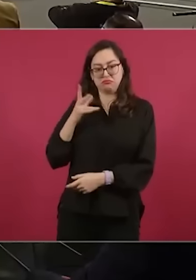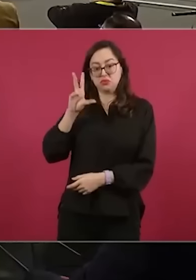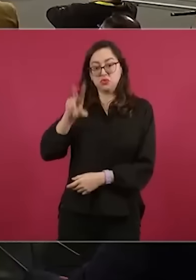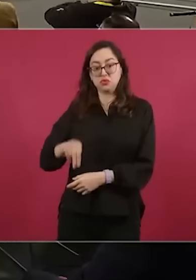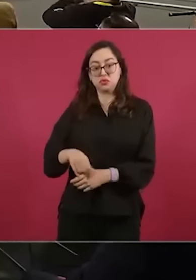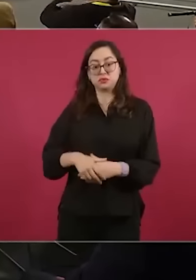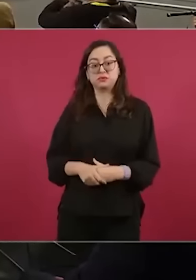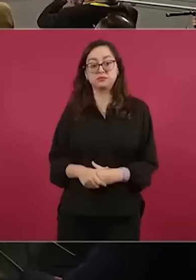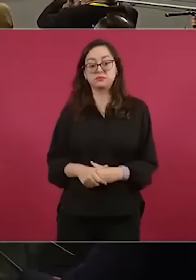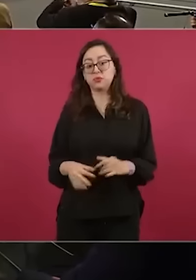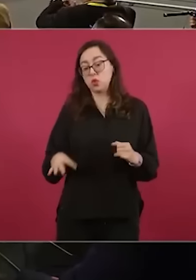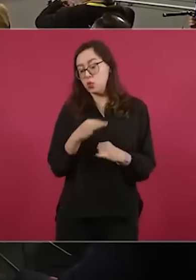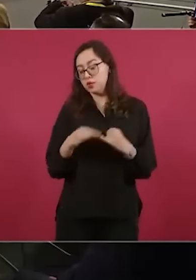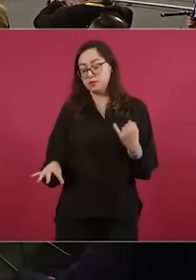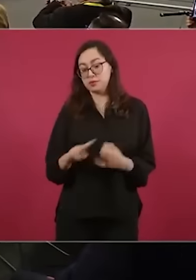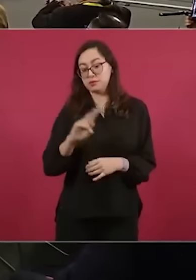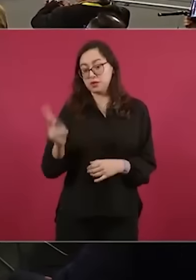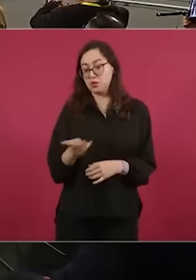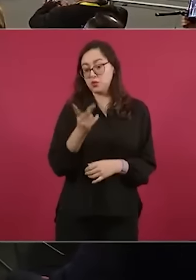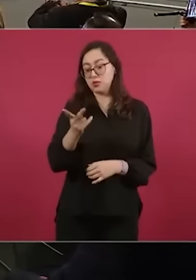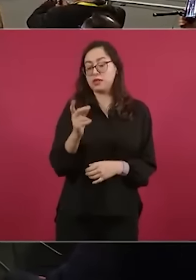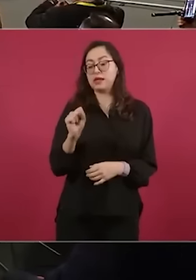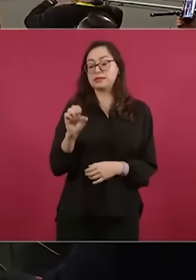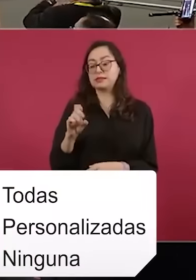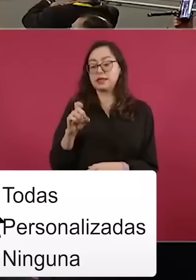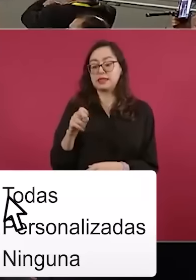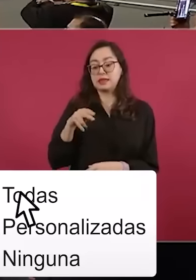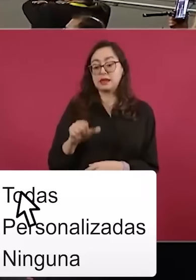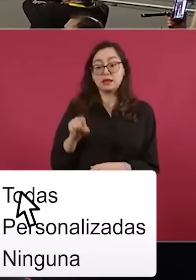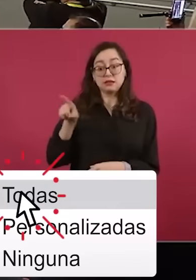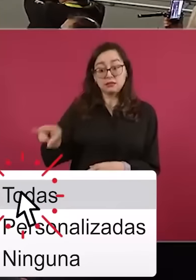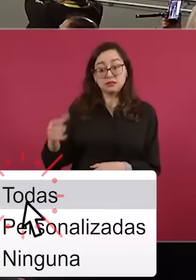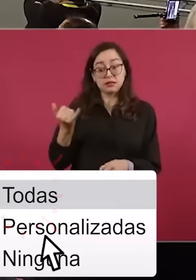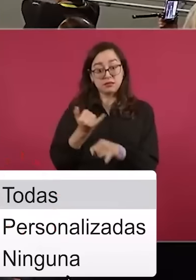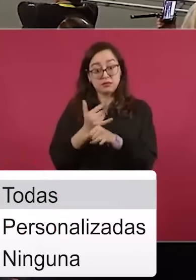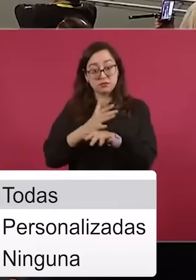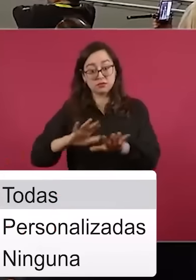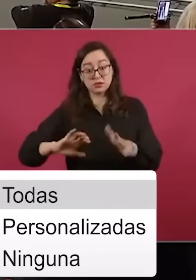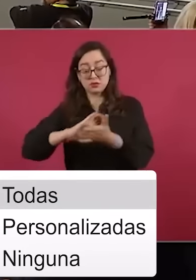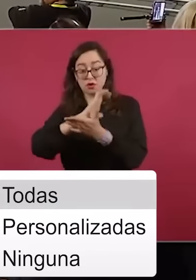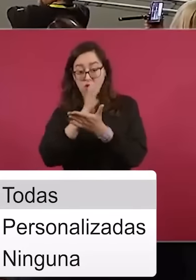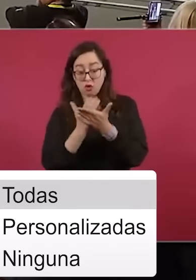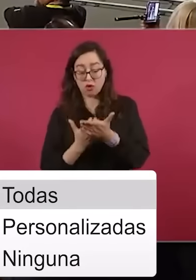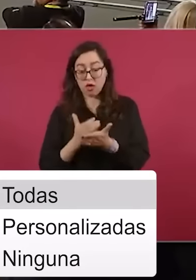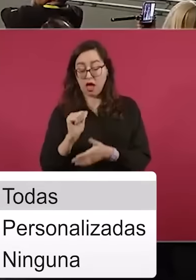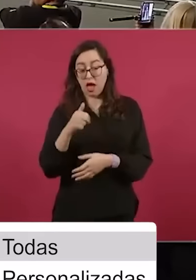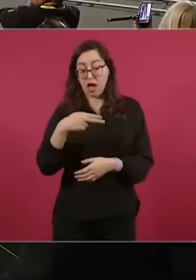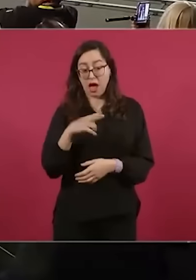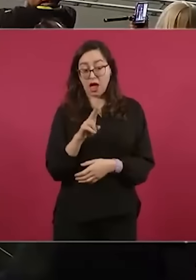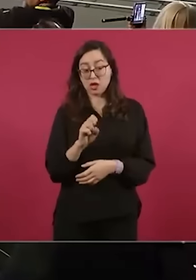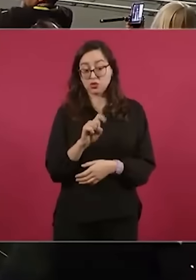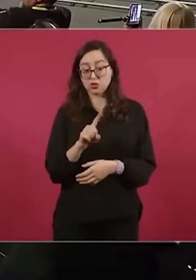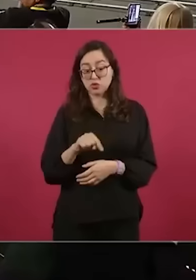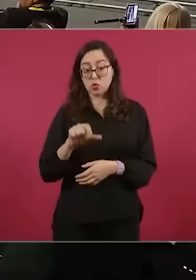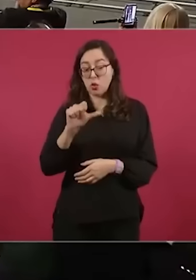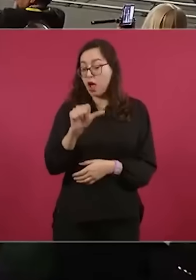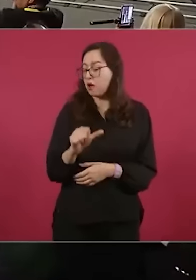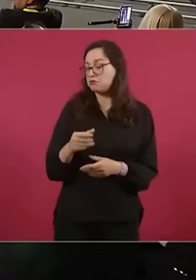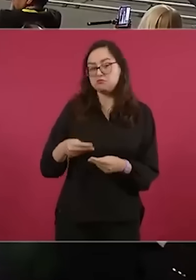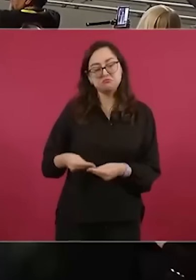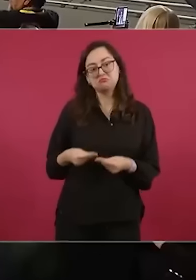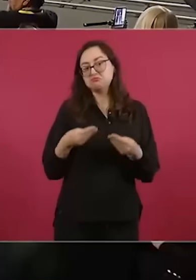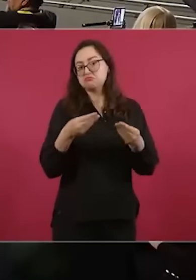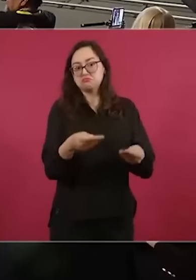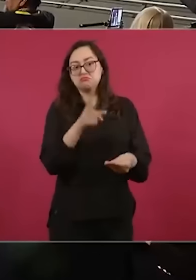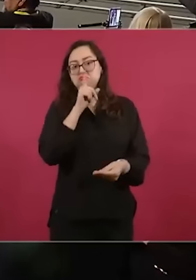y hablando de la Sedena nada más, de nuevo ha entrado en desacato para transparentar los contratos con comercializadora Anzúa, que es la que tiene los derechos para el